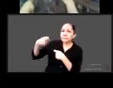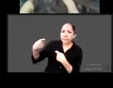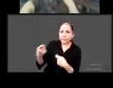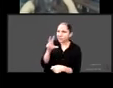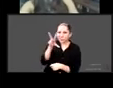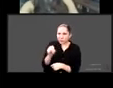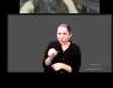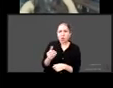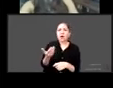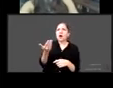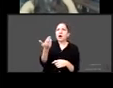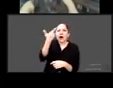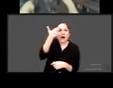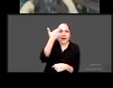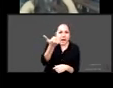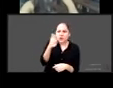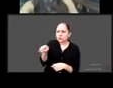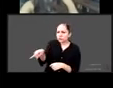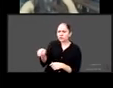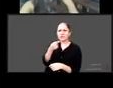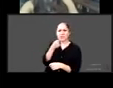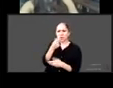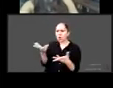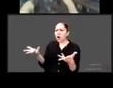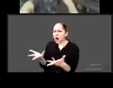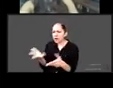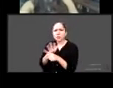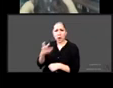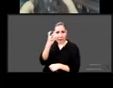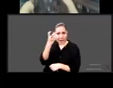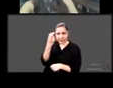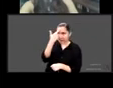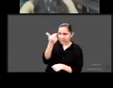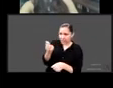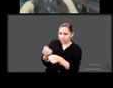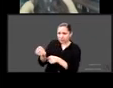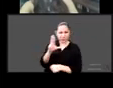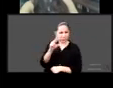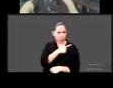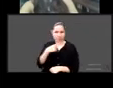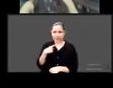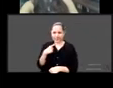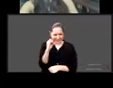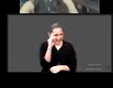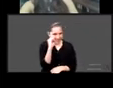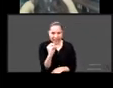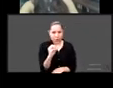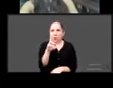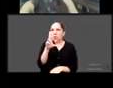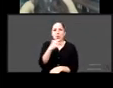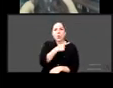no importa qué fue lo que haya hecho, el mensaje es bajo ninguna